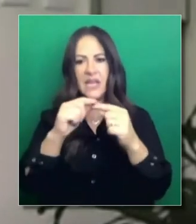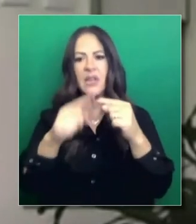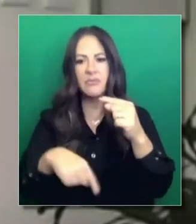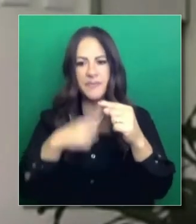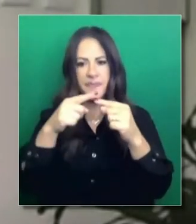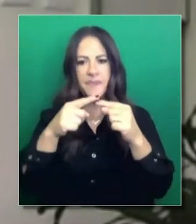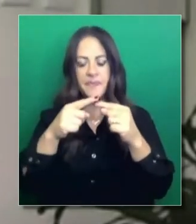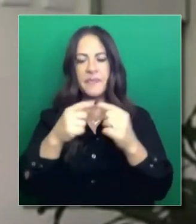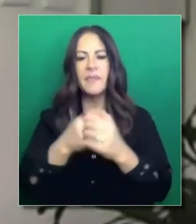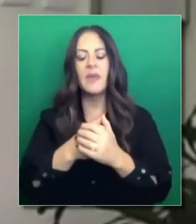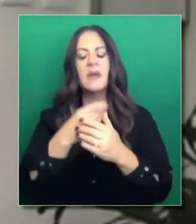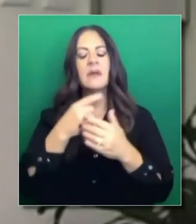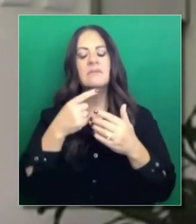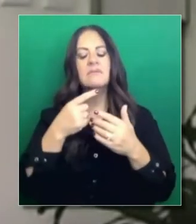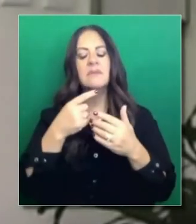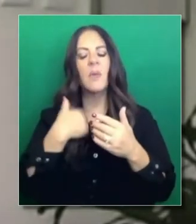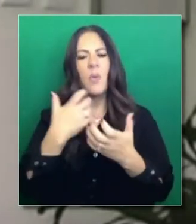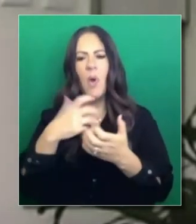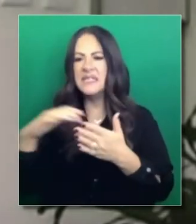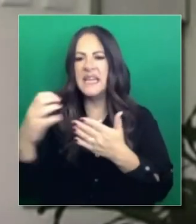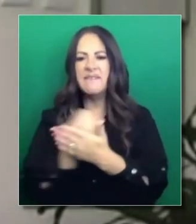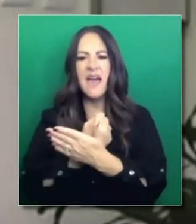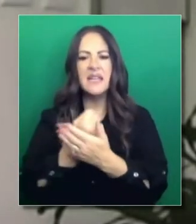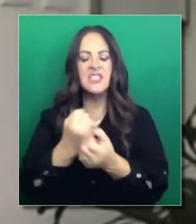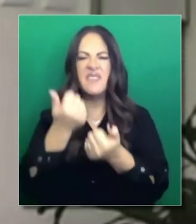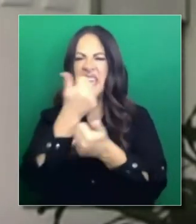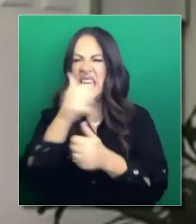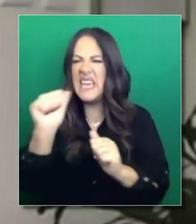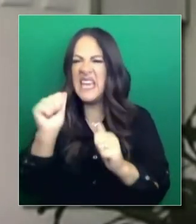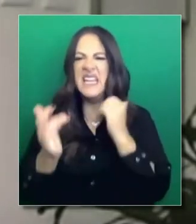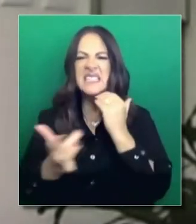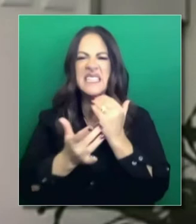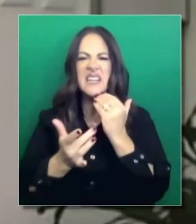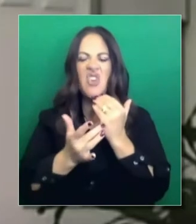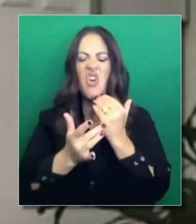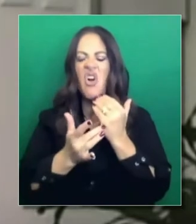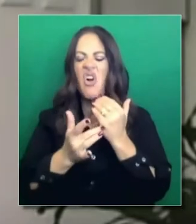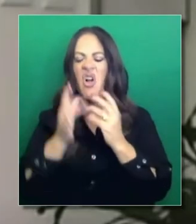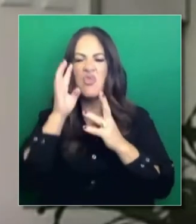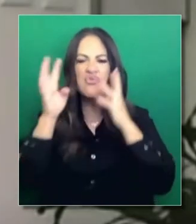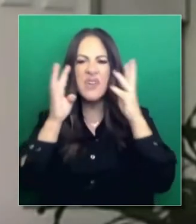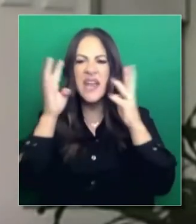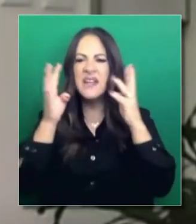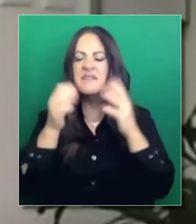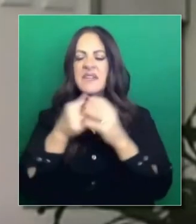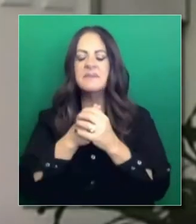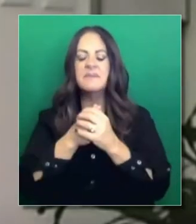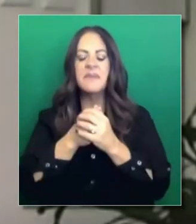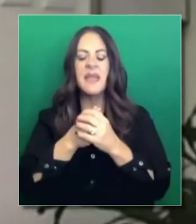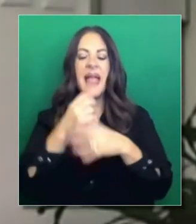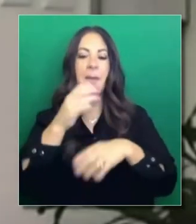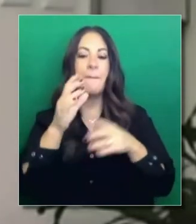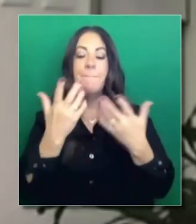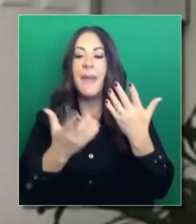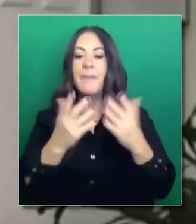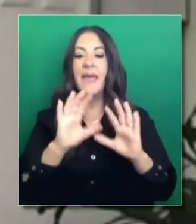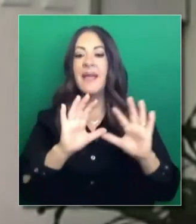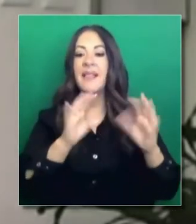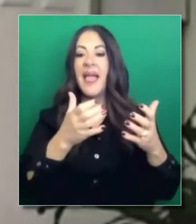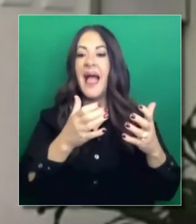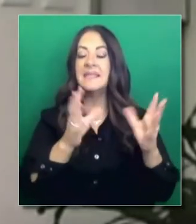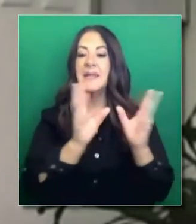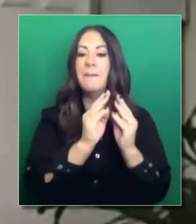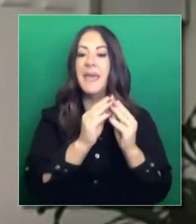continuo, aprovechando también de muchas de las innovaciones que se están instrumentando en